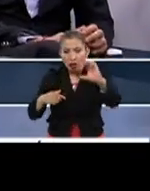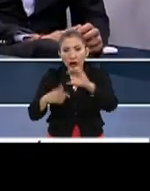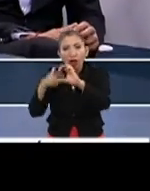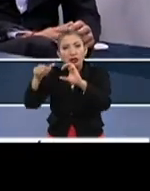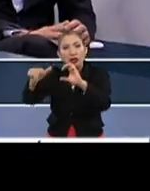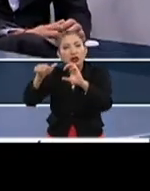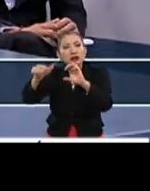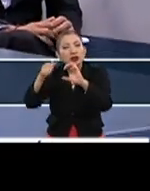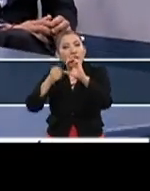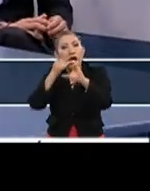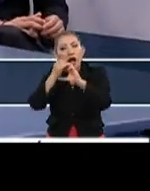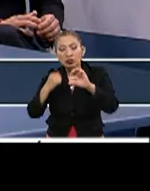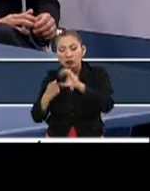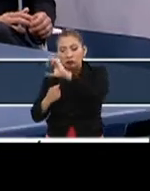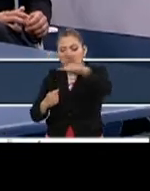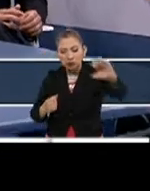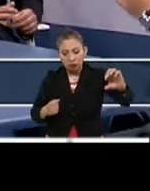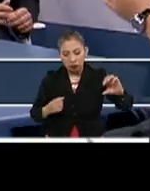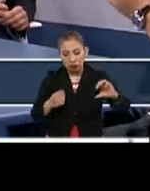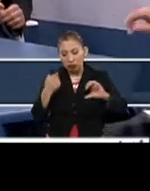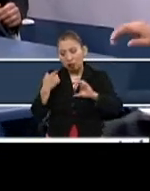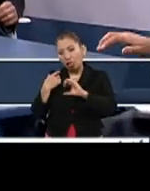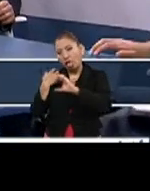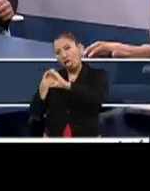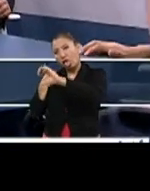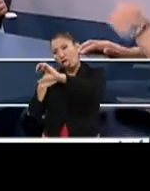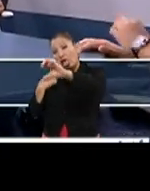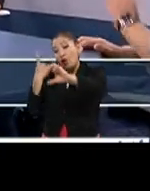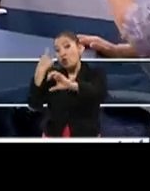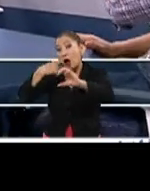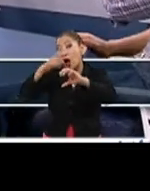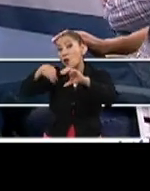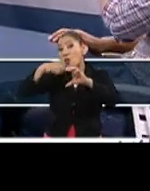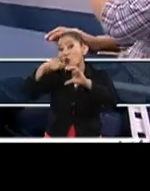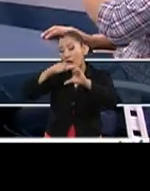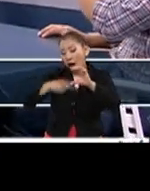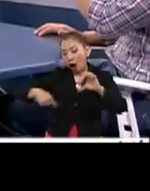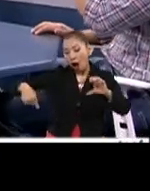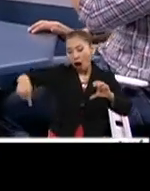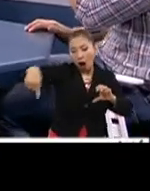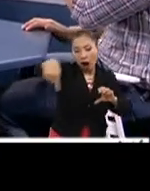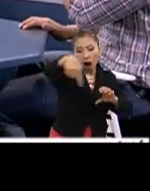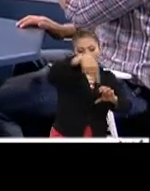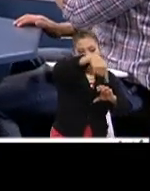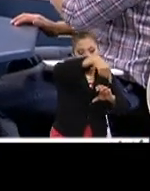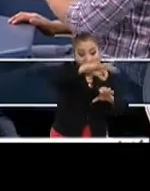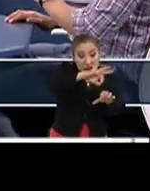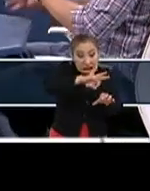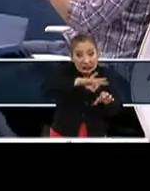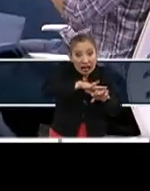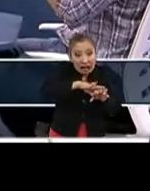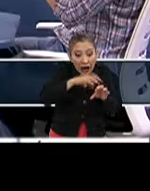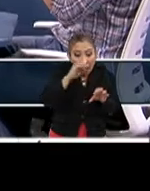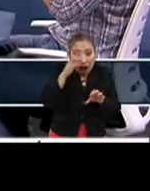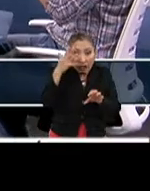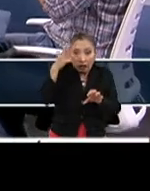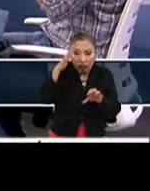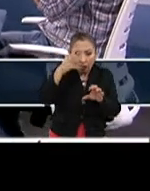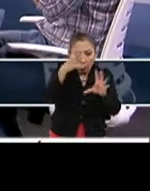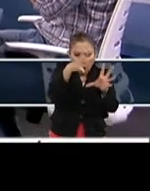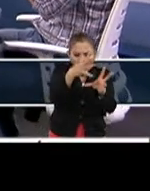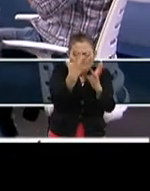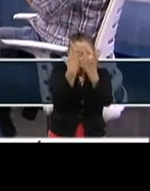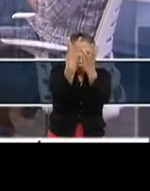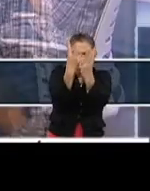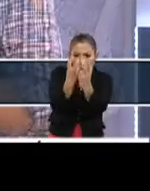años, es decir, tarda 16 años en darle una vuelta completa al agujero negro. Pero cuando pasa por el punto más cercano al agujero negro, siente toda esta